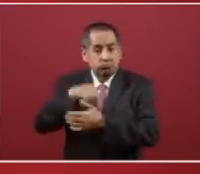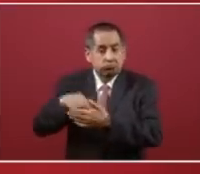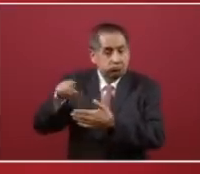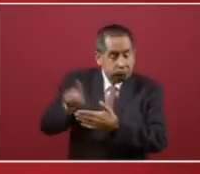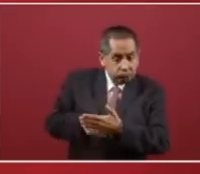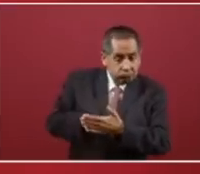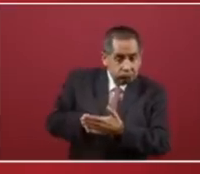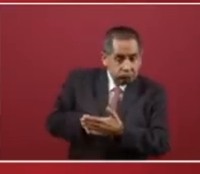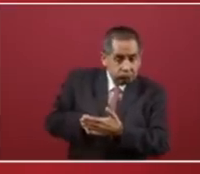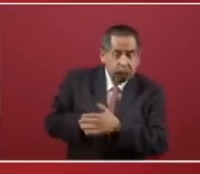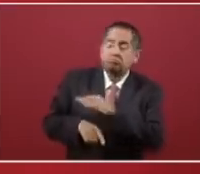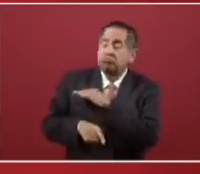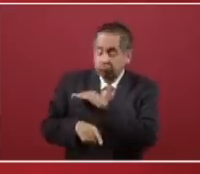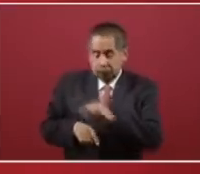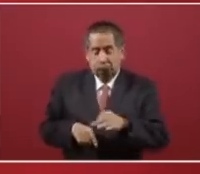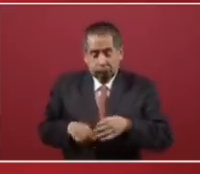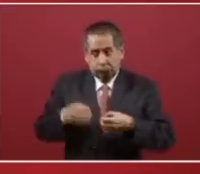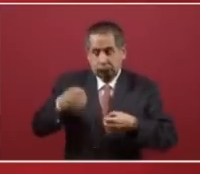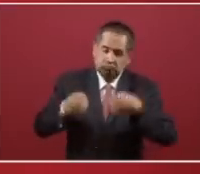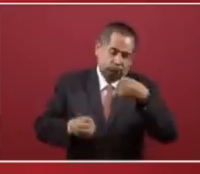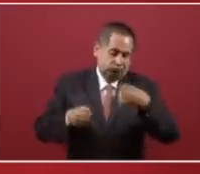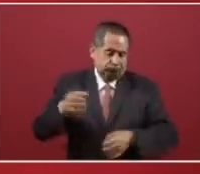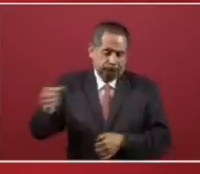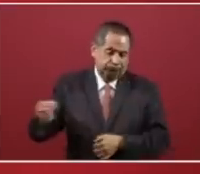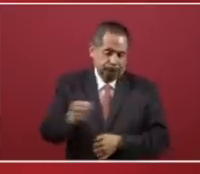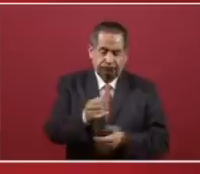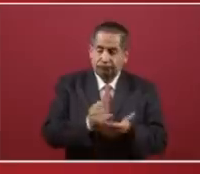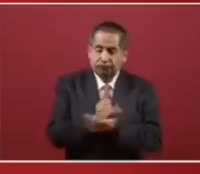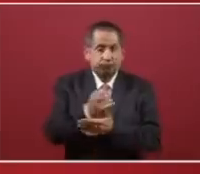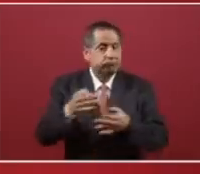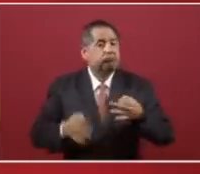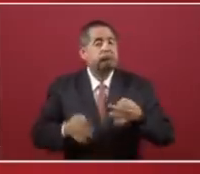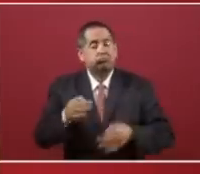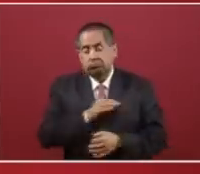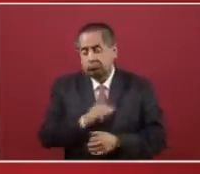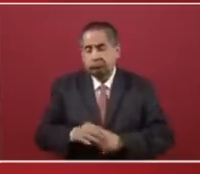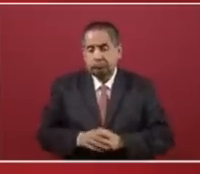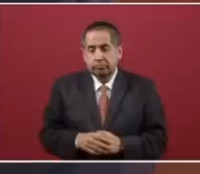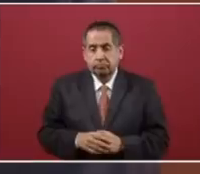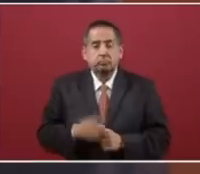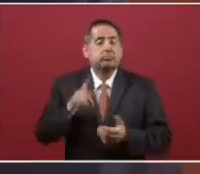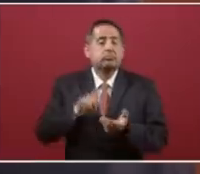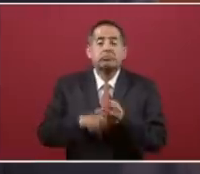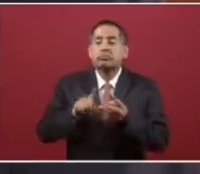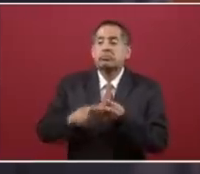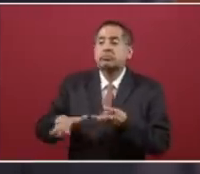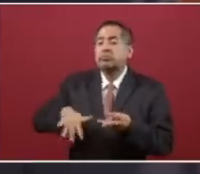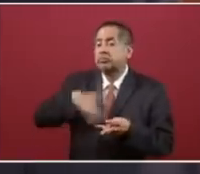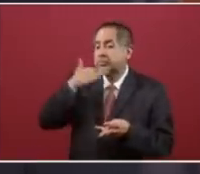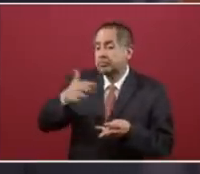por delito electoral y por corrupción